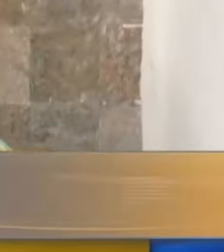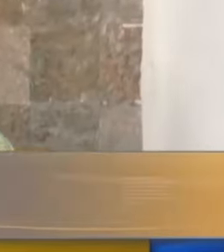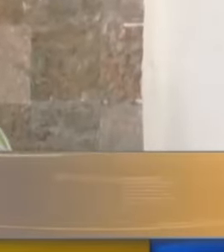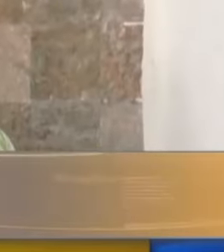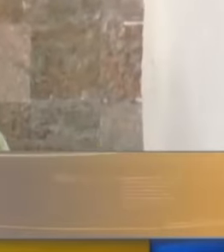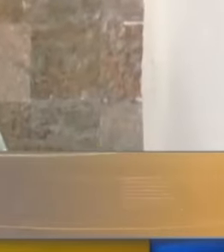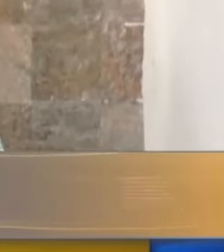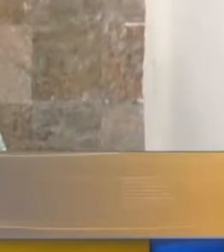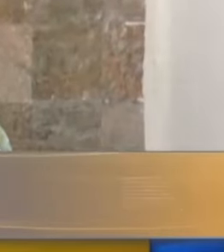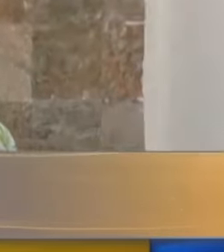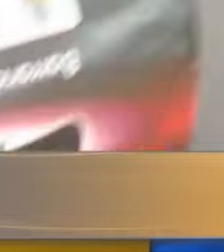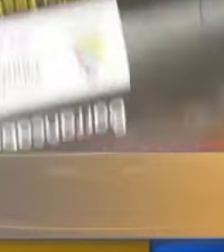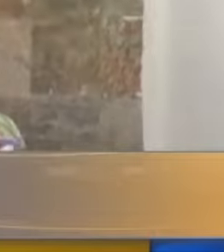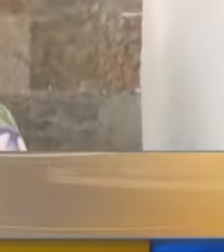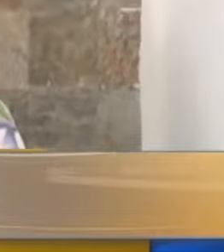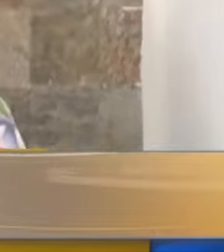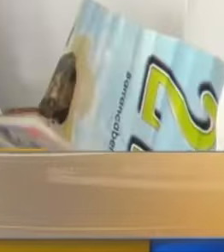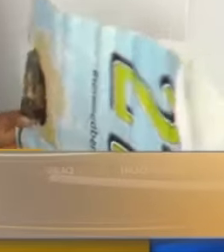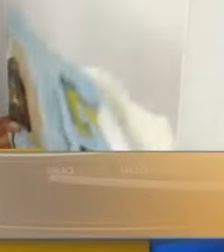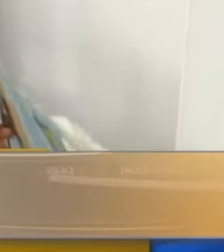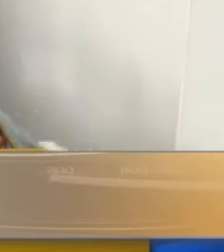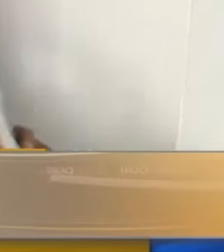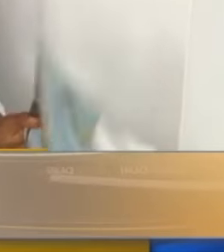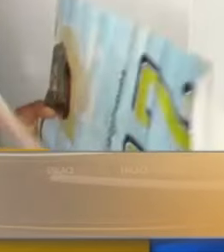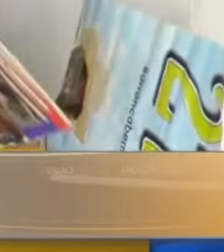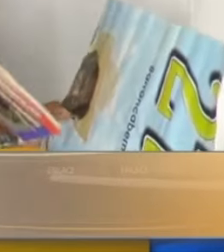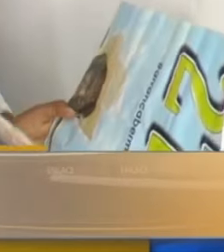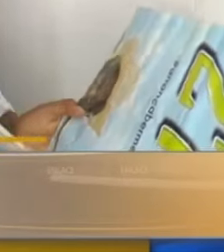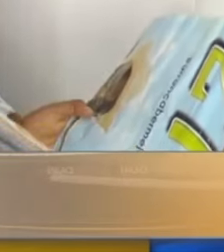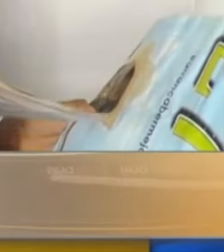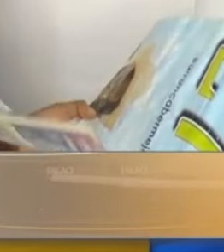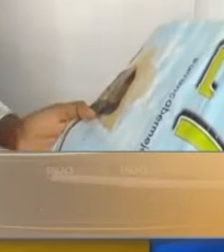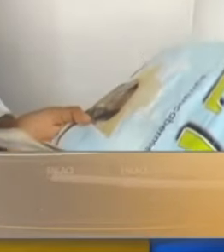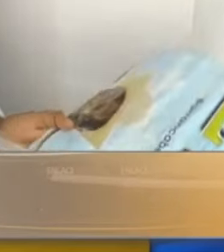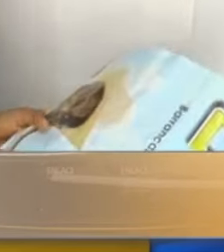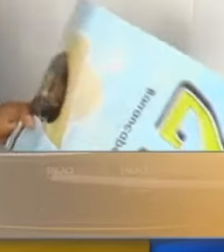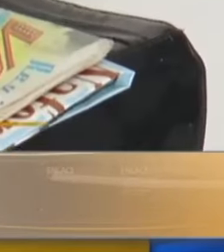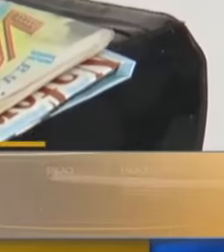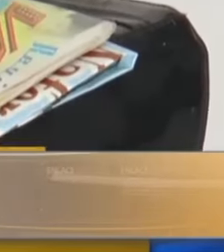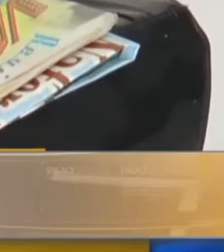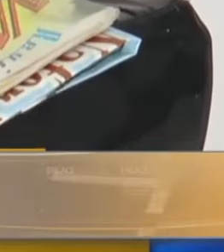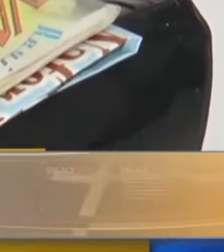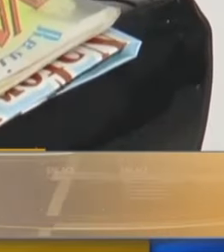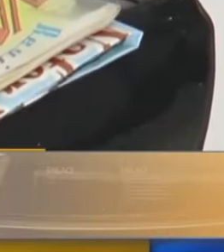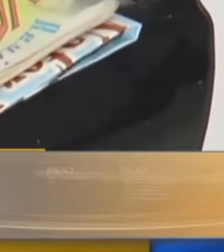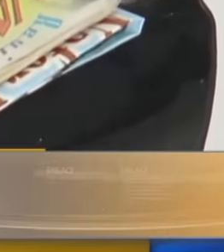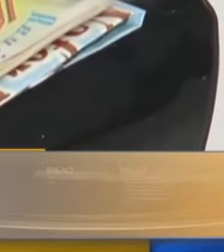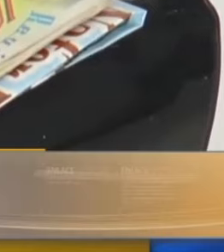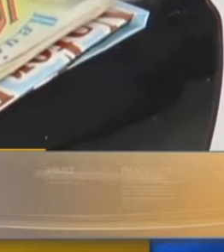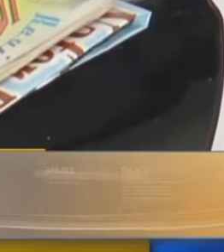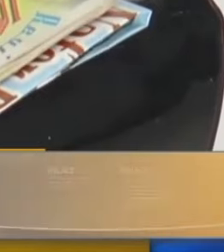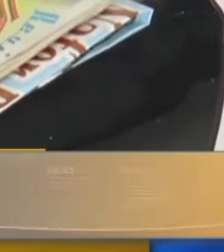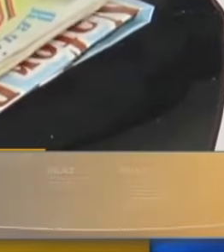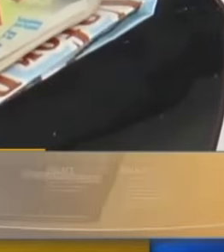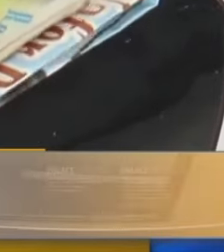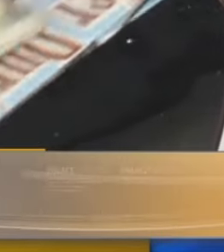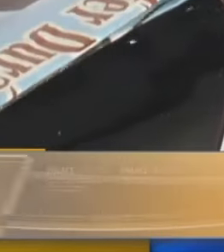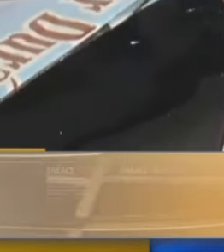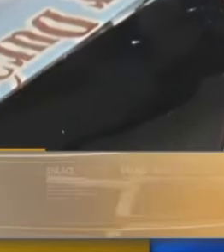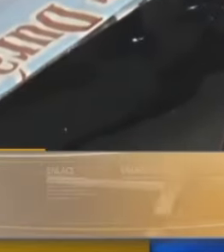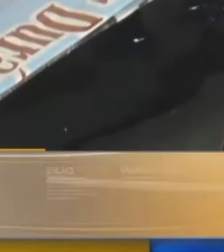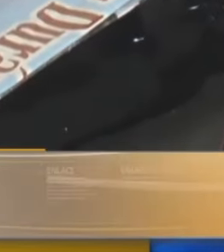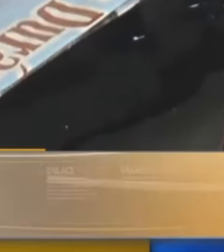cierre, conozca a la diseñadora de los afiches oficiales del Festival de Acordeones del Río Grande de la Magdalena, Liliana Inestrosa, ha creado los 6